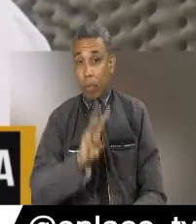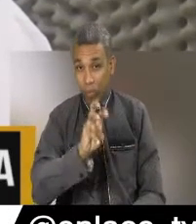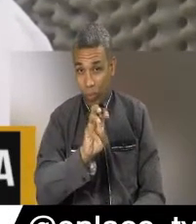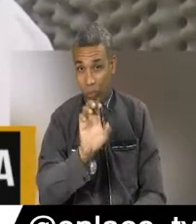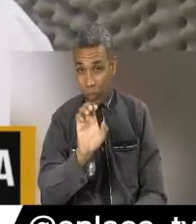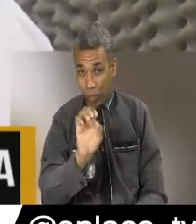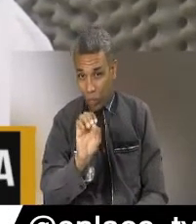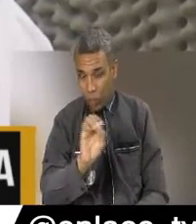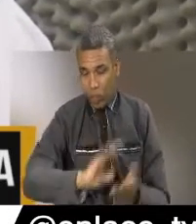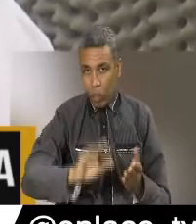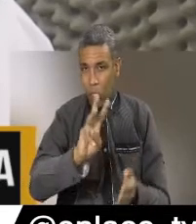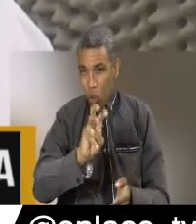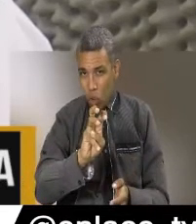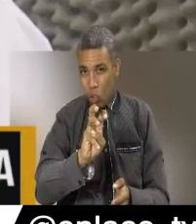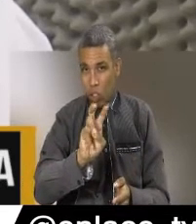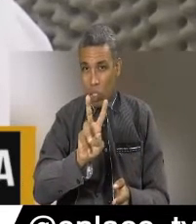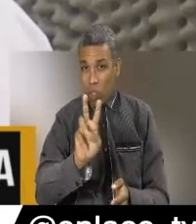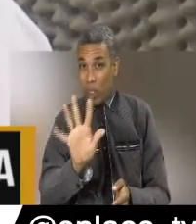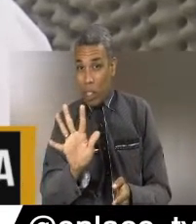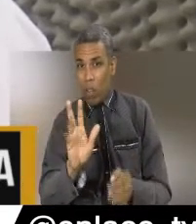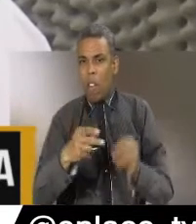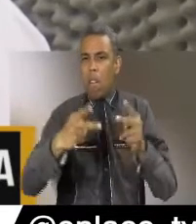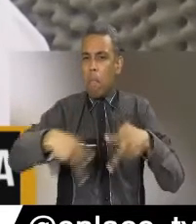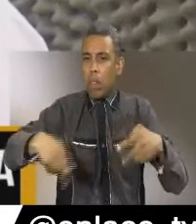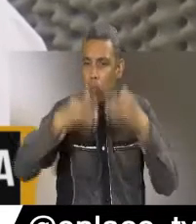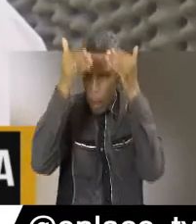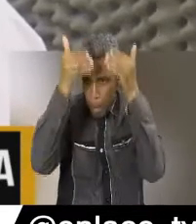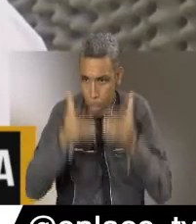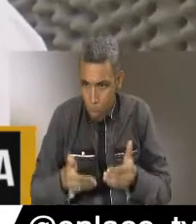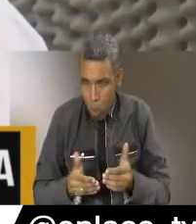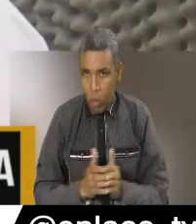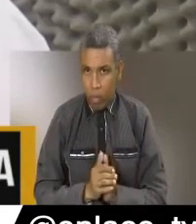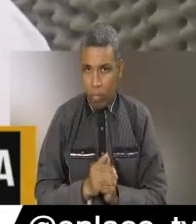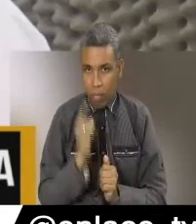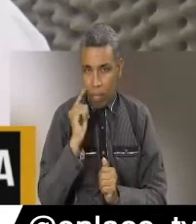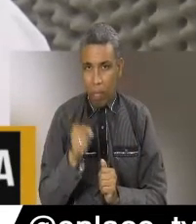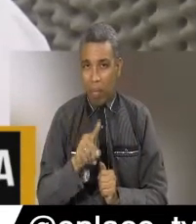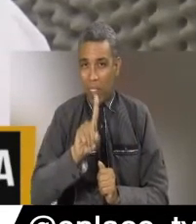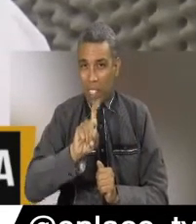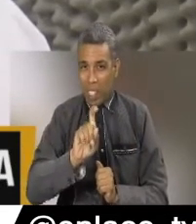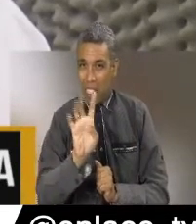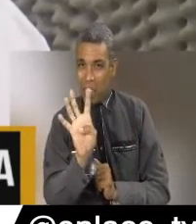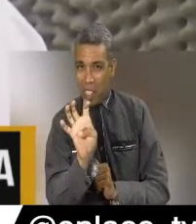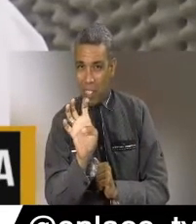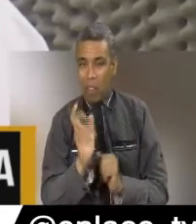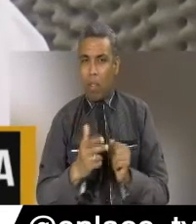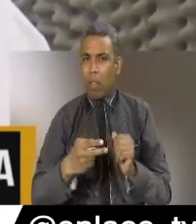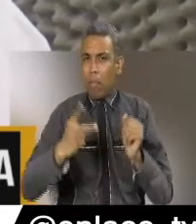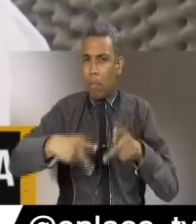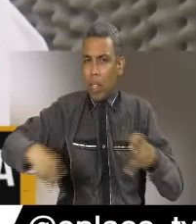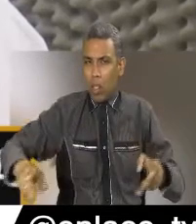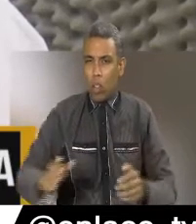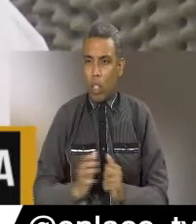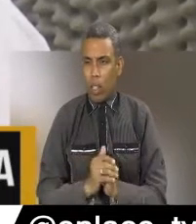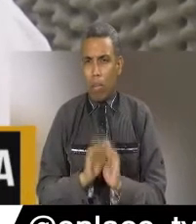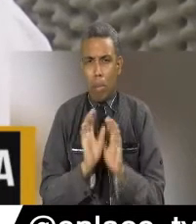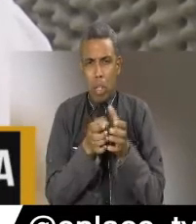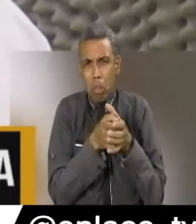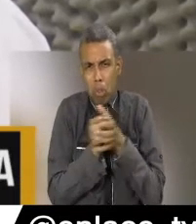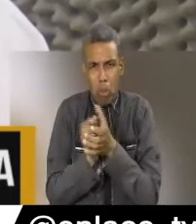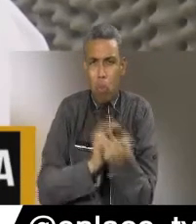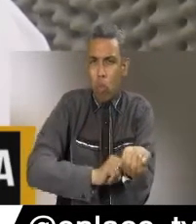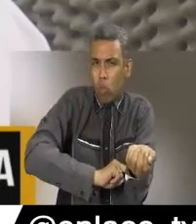825 personas de discapacidad. Tenemos 69 de grupos étnicos, de familias de grupo